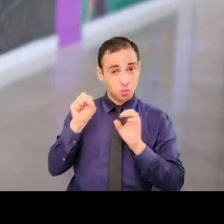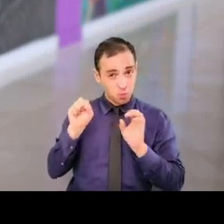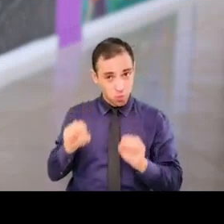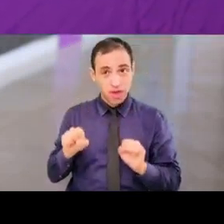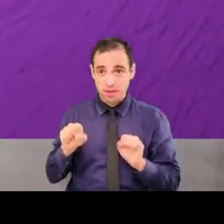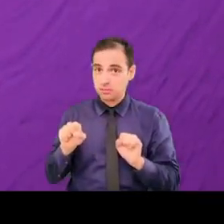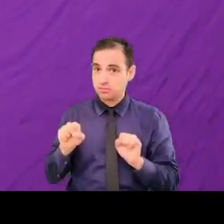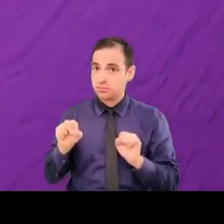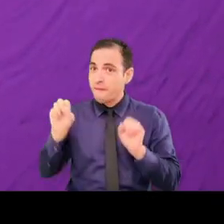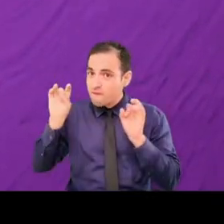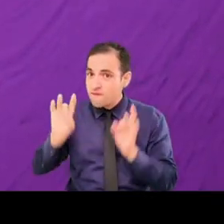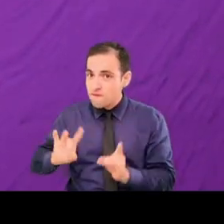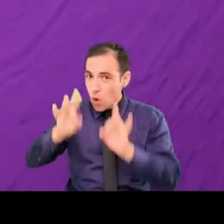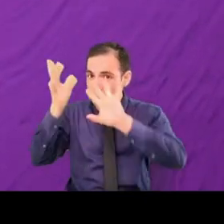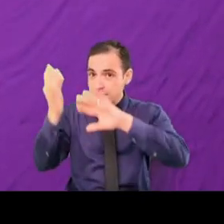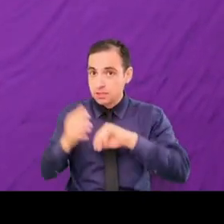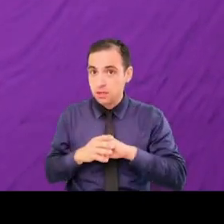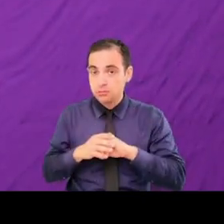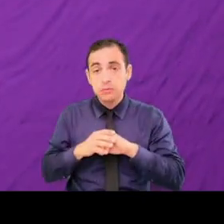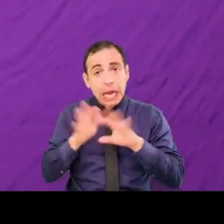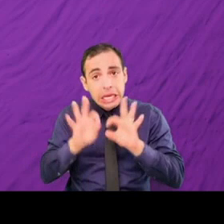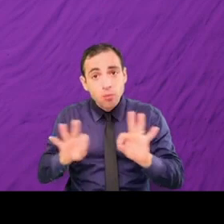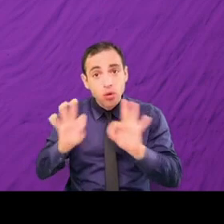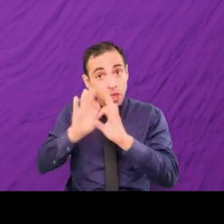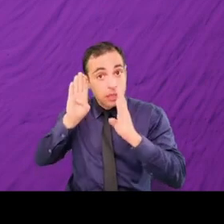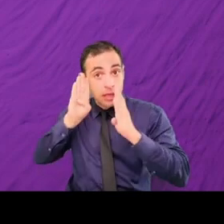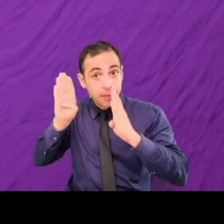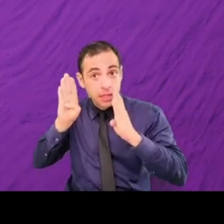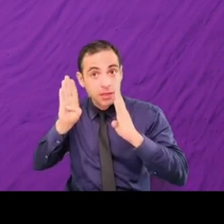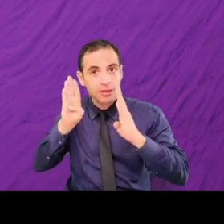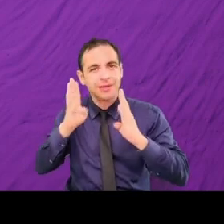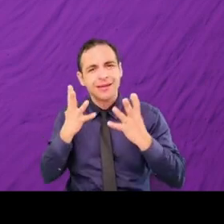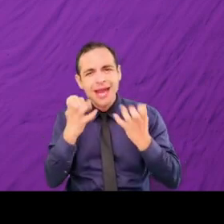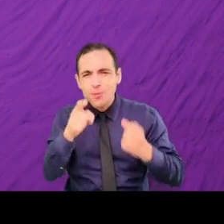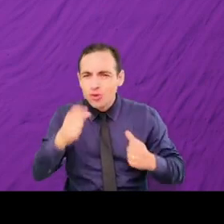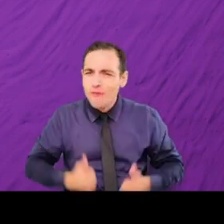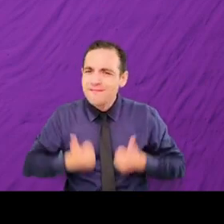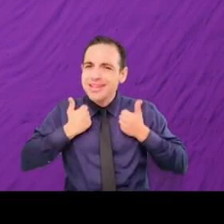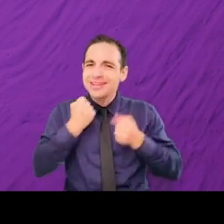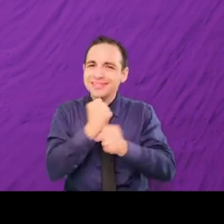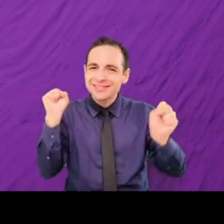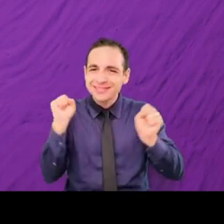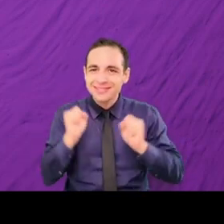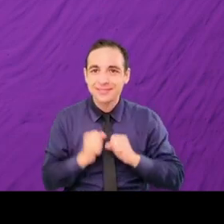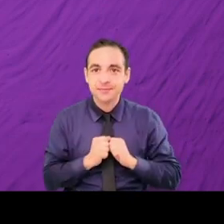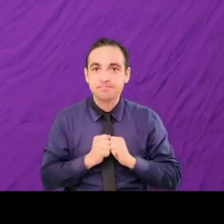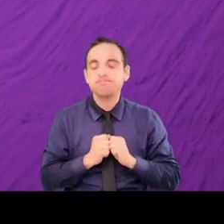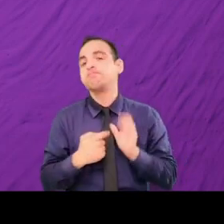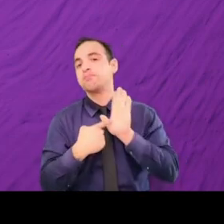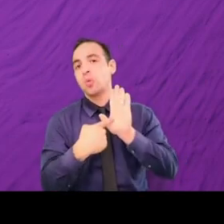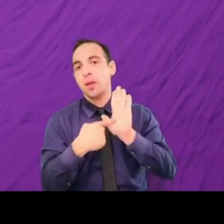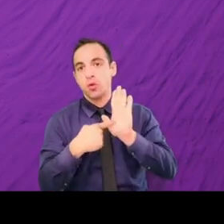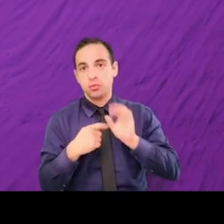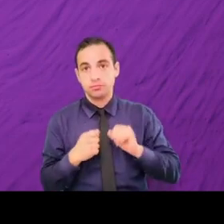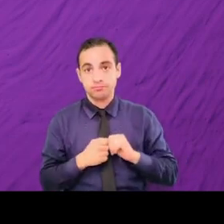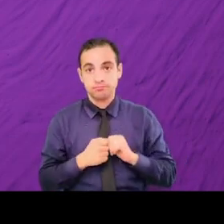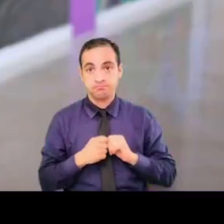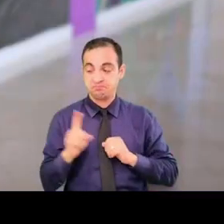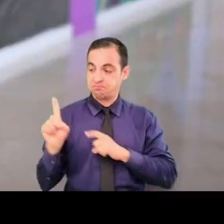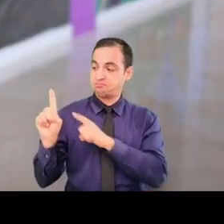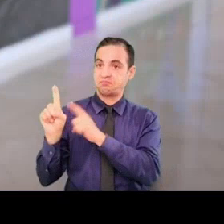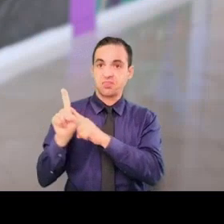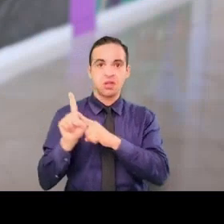género estar atenta a estas señales es necesario porque nos queremos vivas quiero que conozcas alguna de ellas por ejemplo